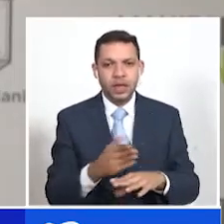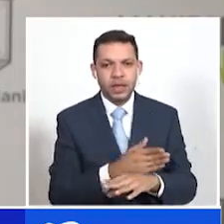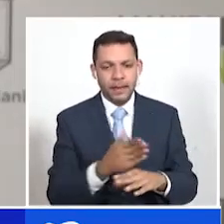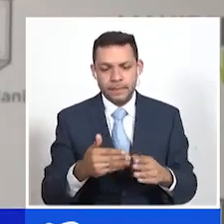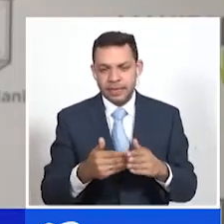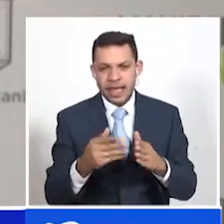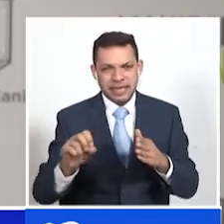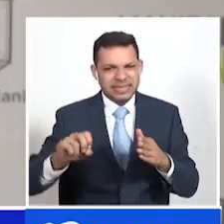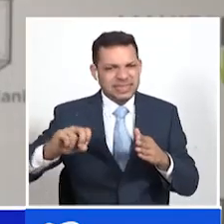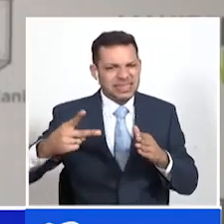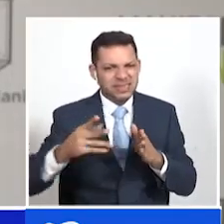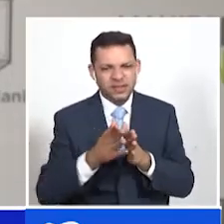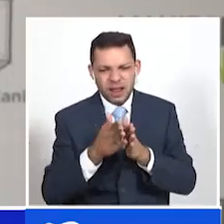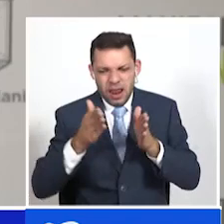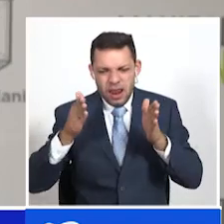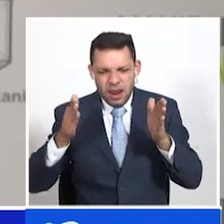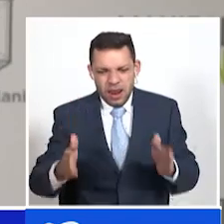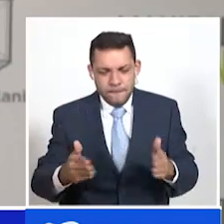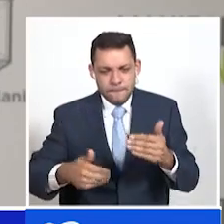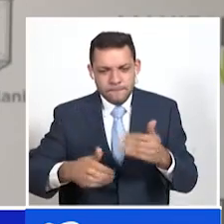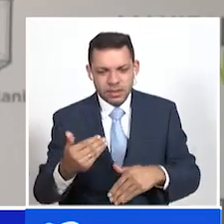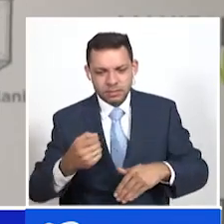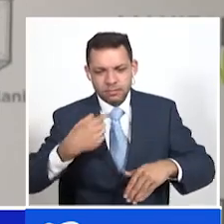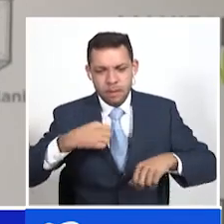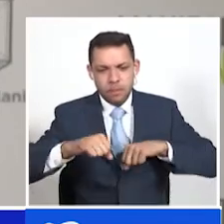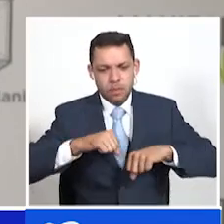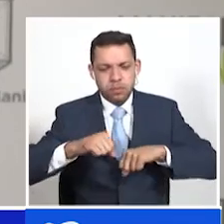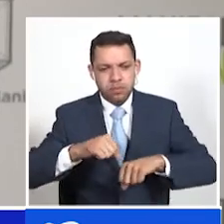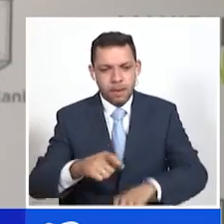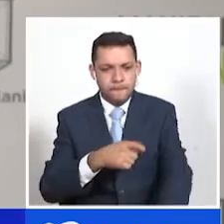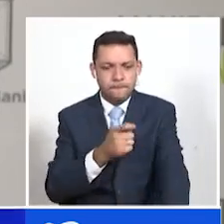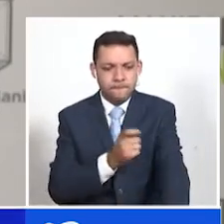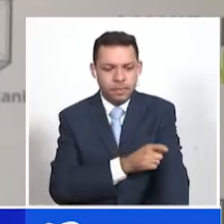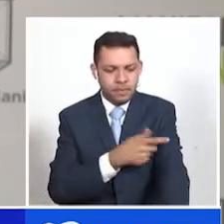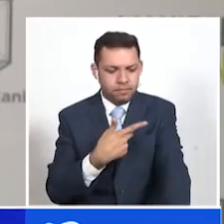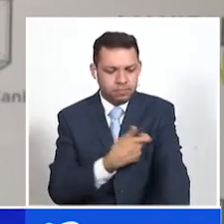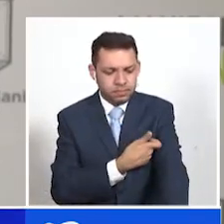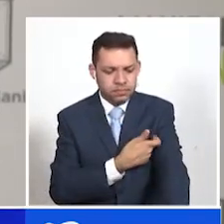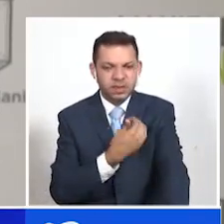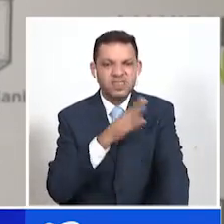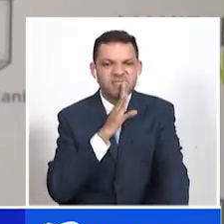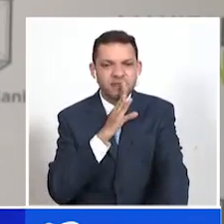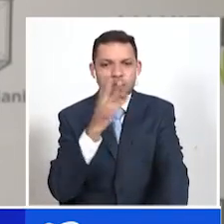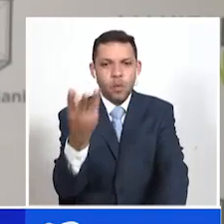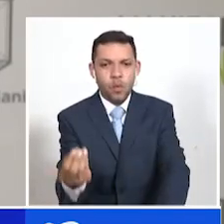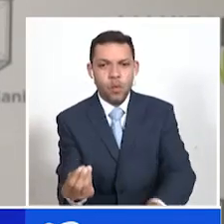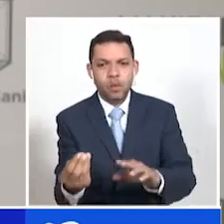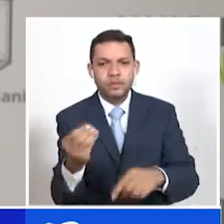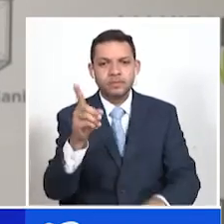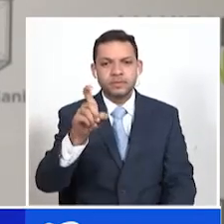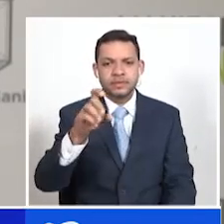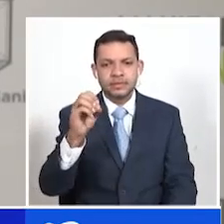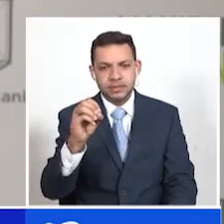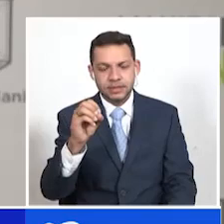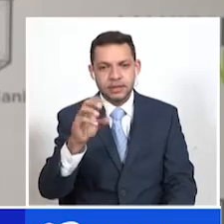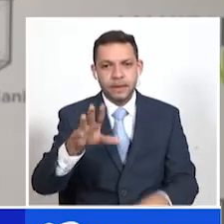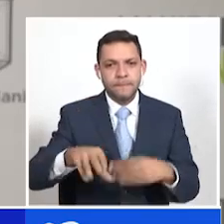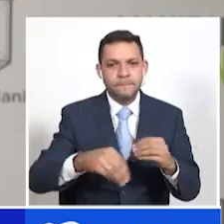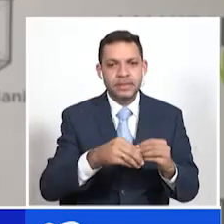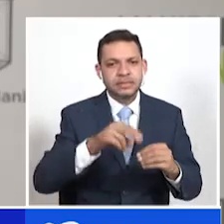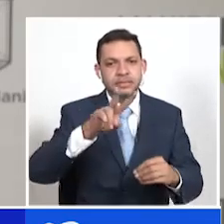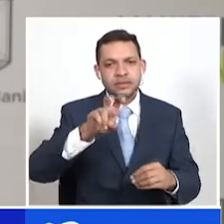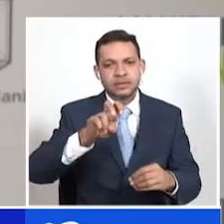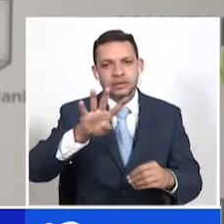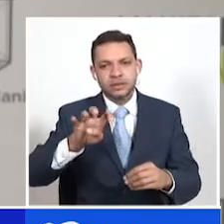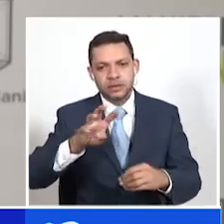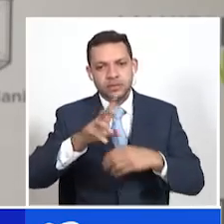de vacunación en la ciudad de Manizales. Recordemos que en esta etapa están incluidas las personas entre 60 y 79 años